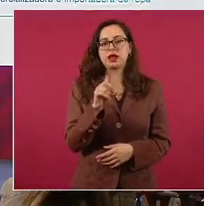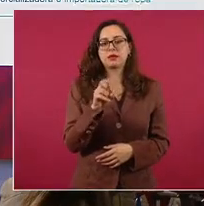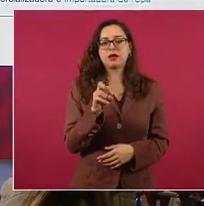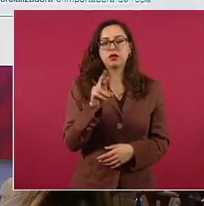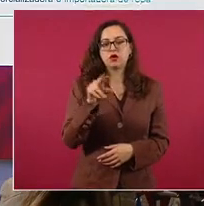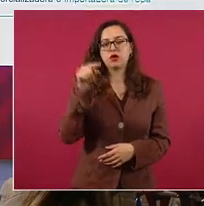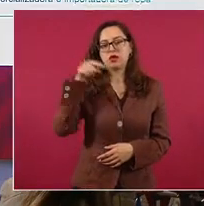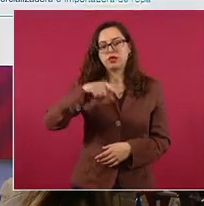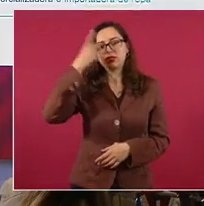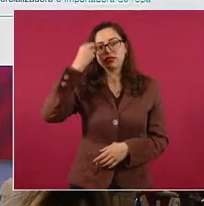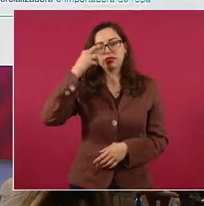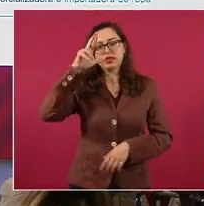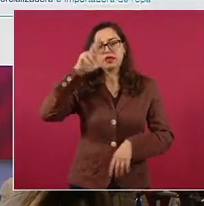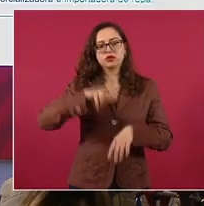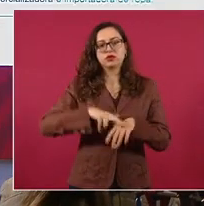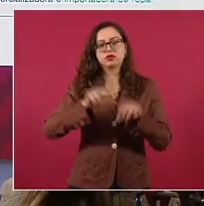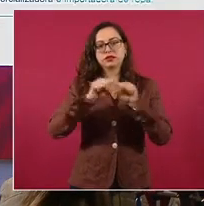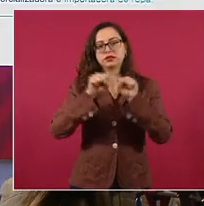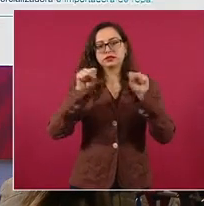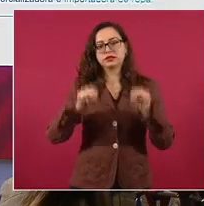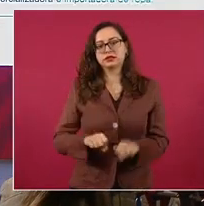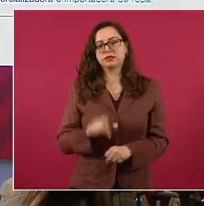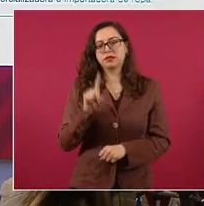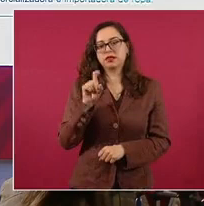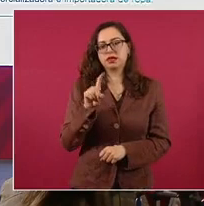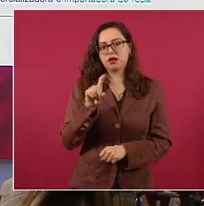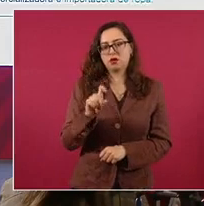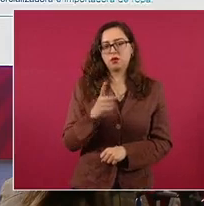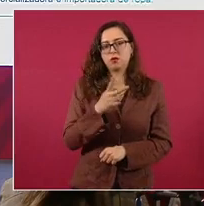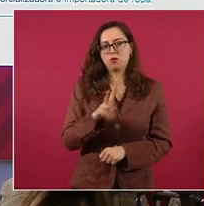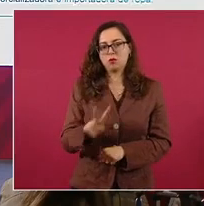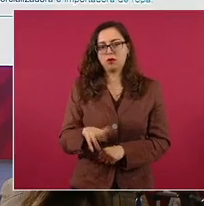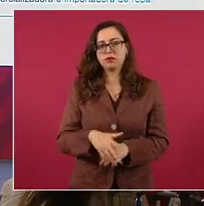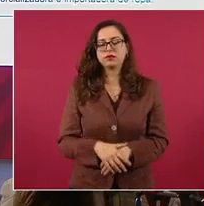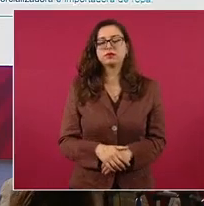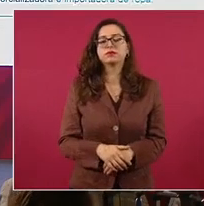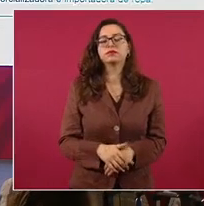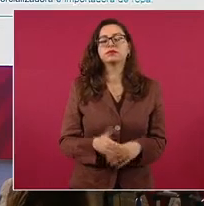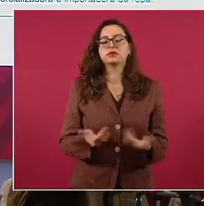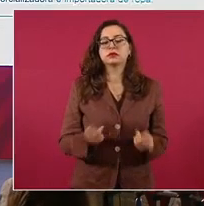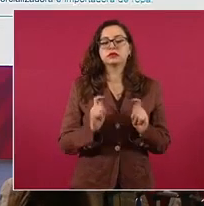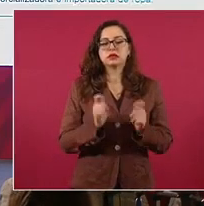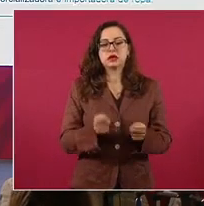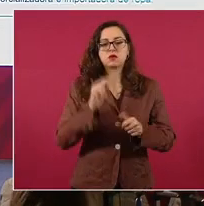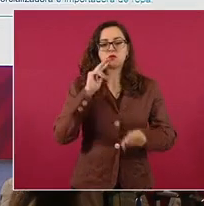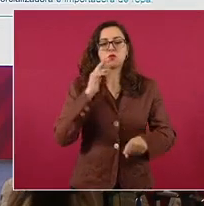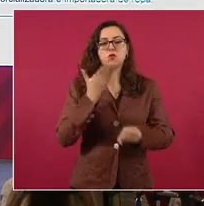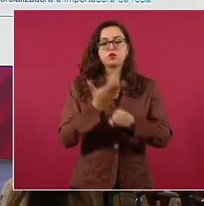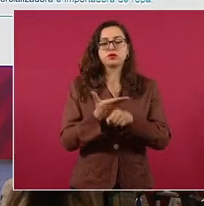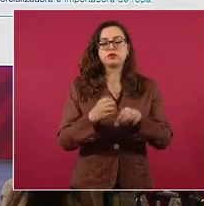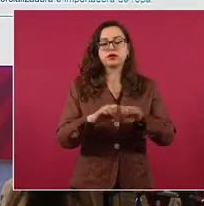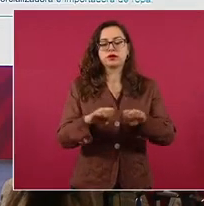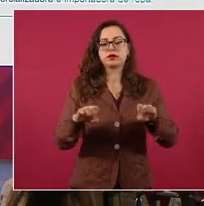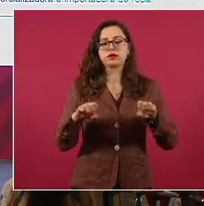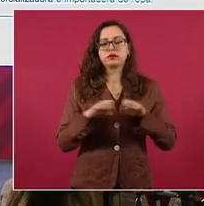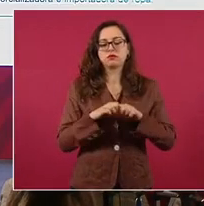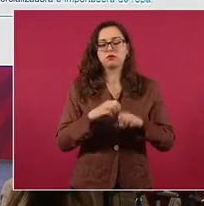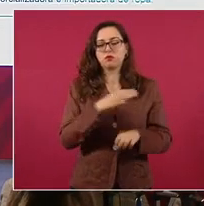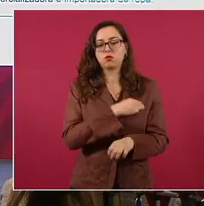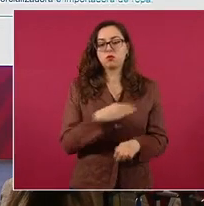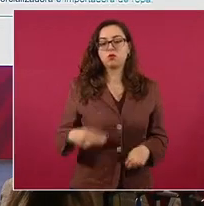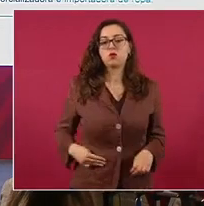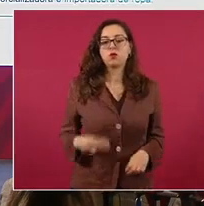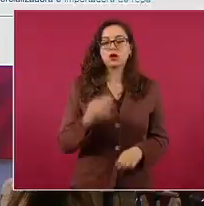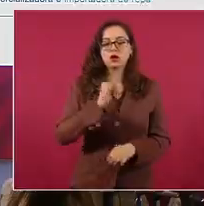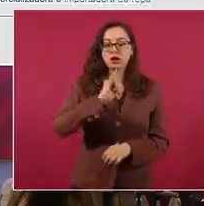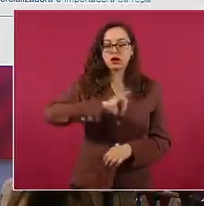Drenaje y Alcantarillado de Puerto Vallarta y era el coordinador del gabinete municipal. Fue jefe de campaña